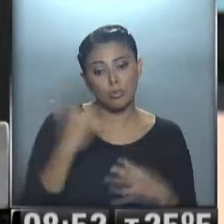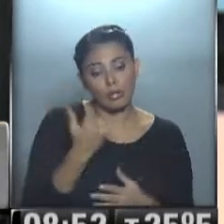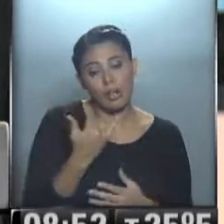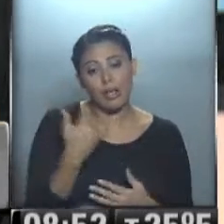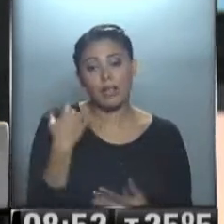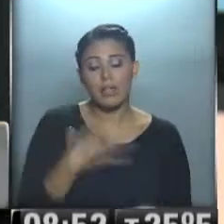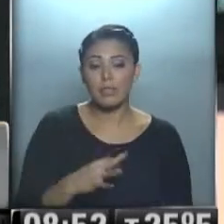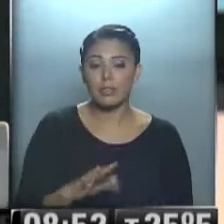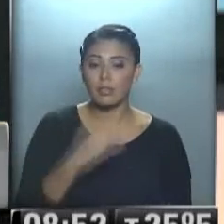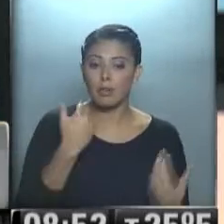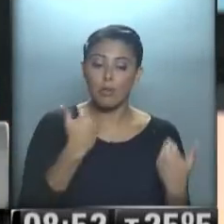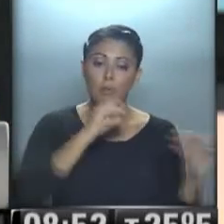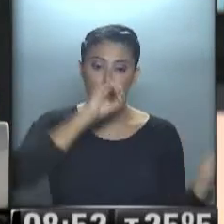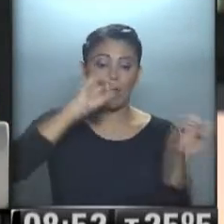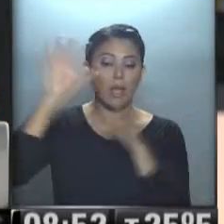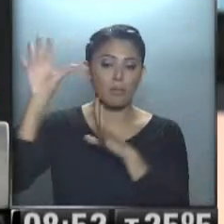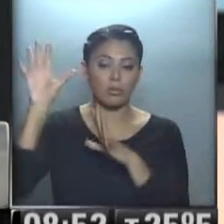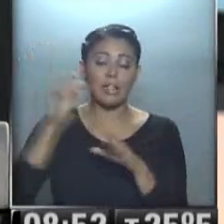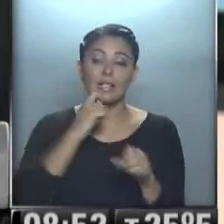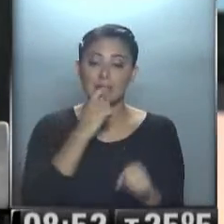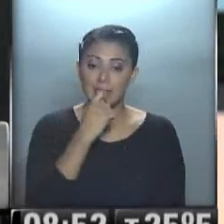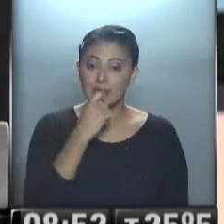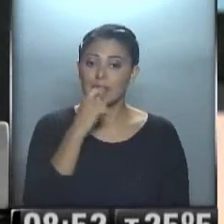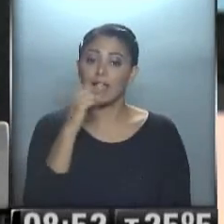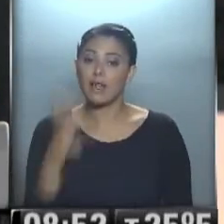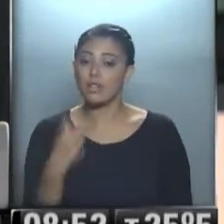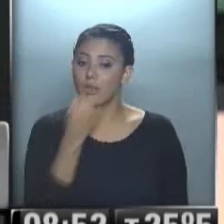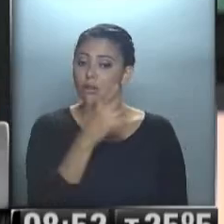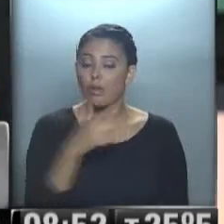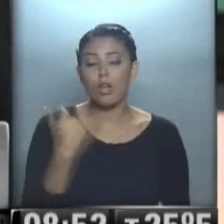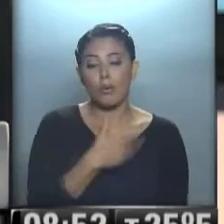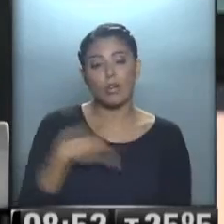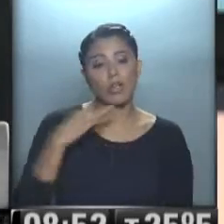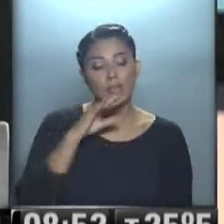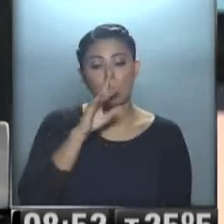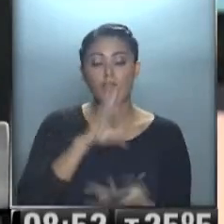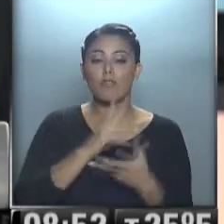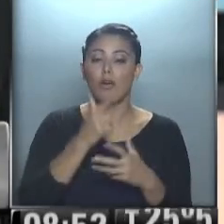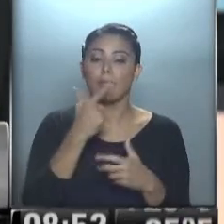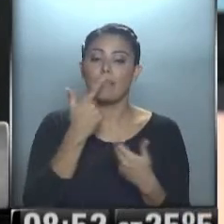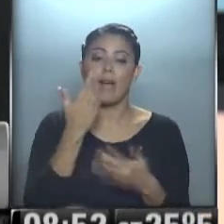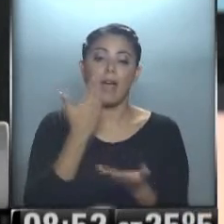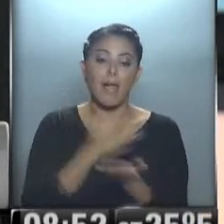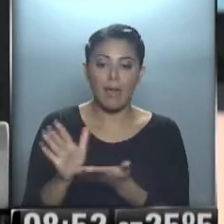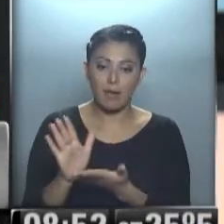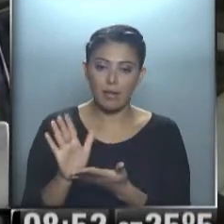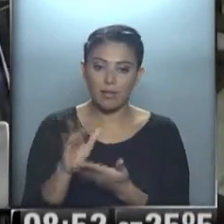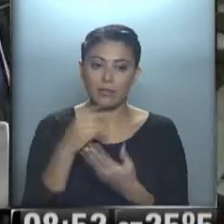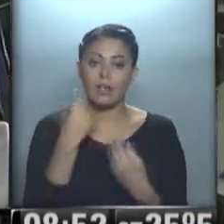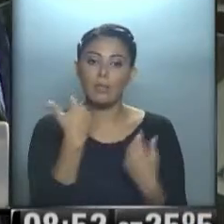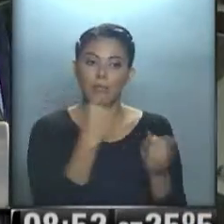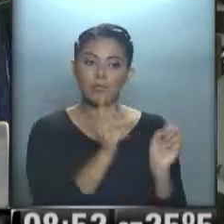que se puede exportar mientras esto no exista obviamente el gobierno tiene que tomar las prevenciones para que no se desabastezca el mercado